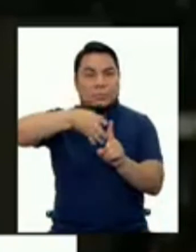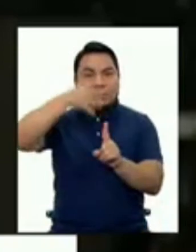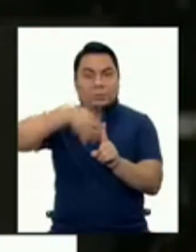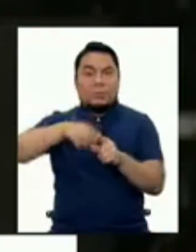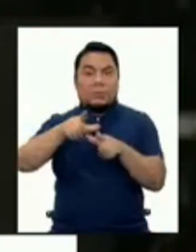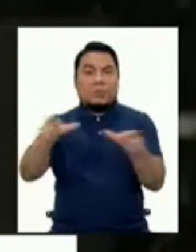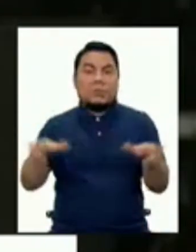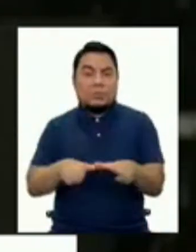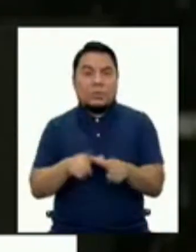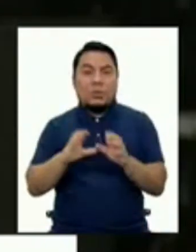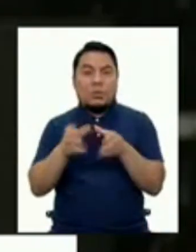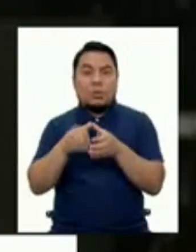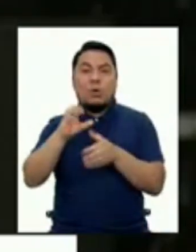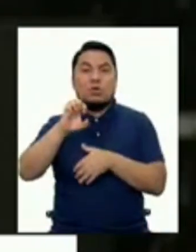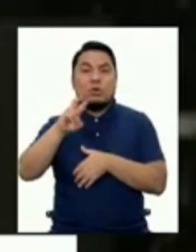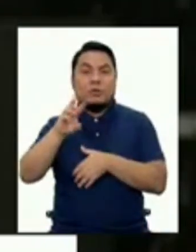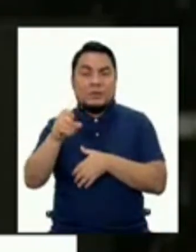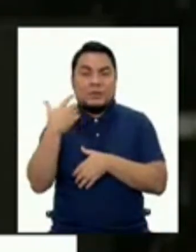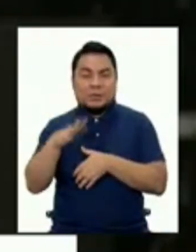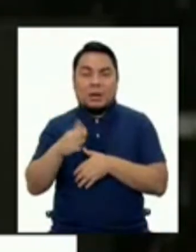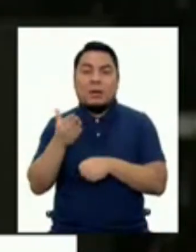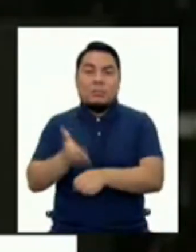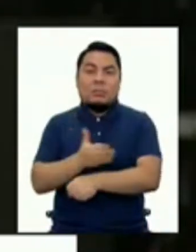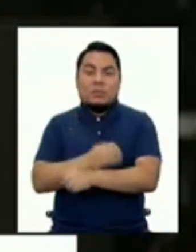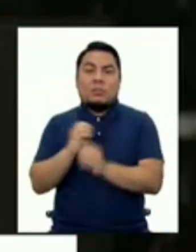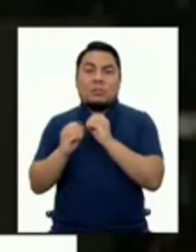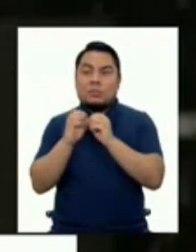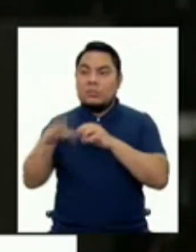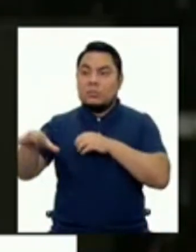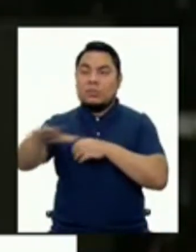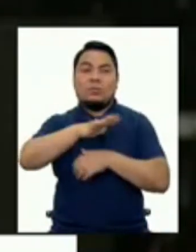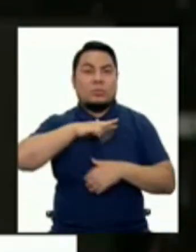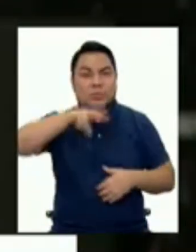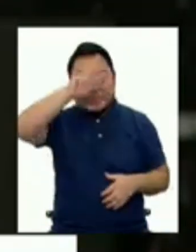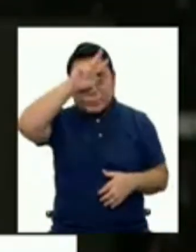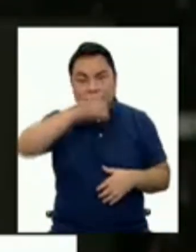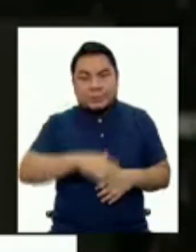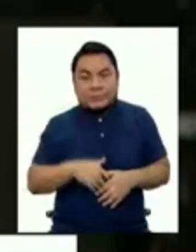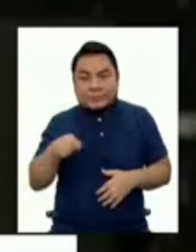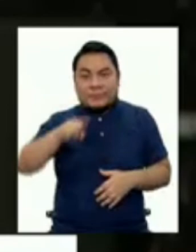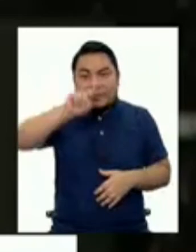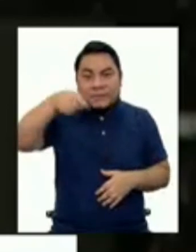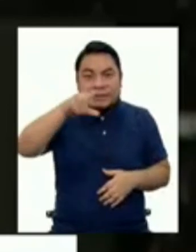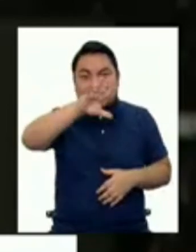los puntos COVID, que ya están en pleno proceso de desarrollo en todo el país. De los